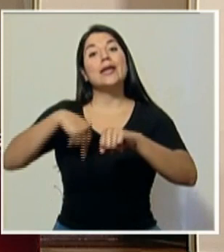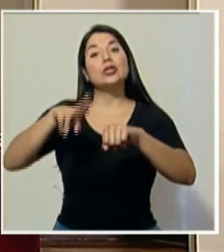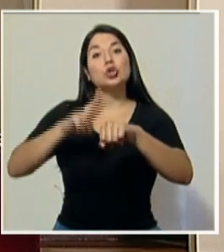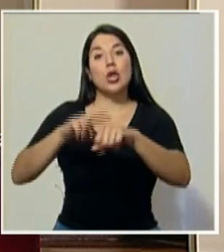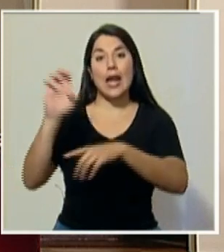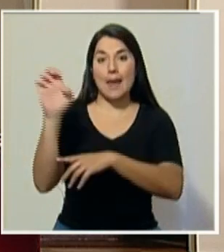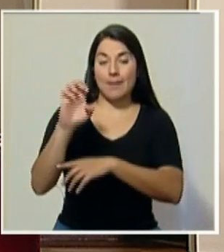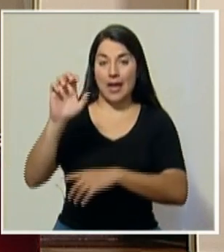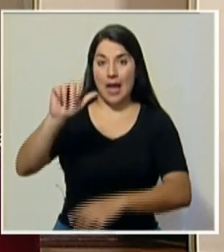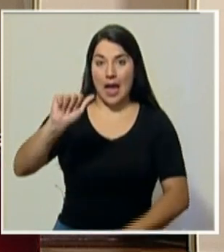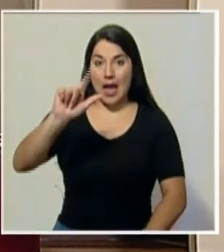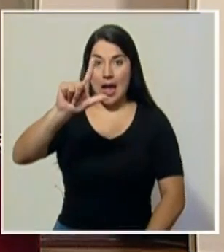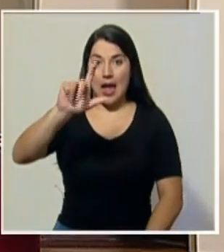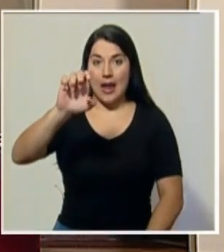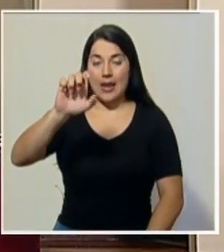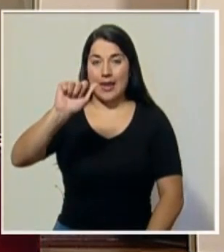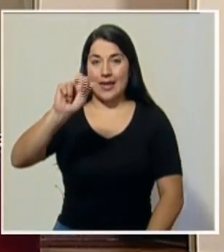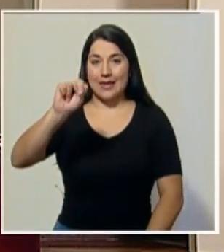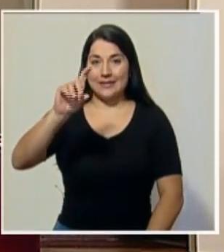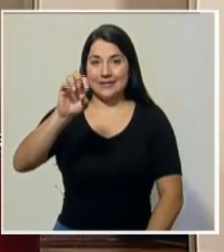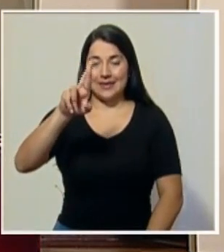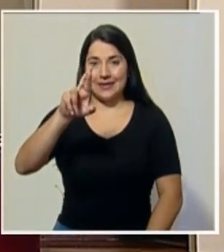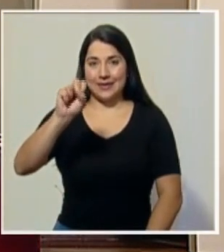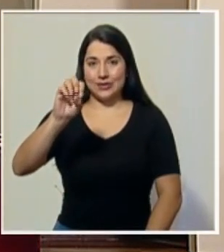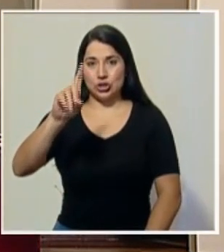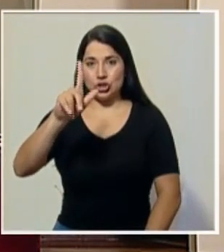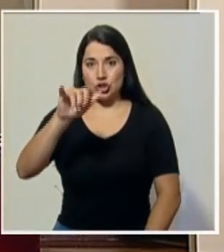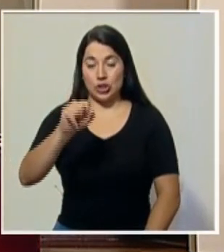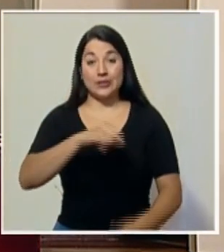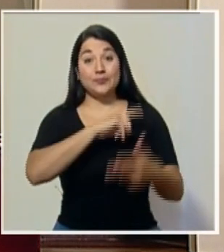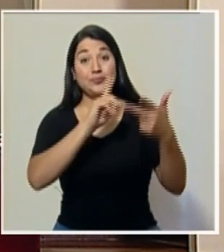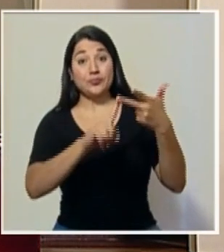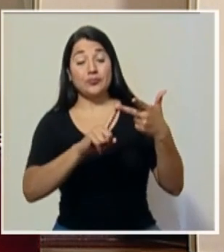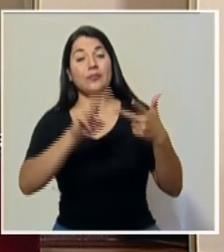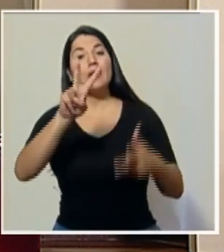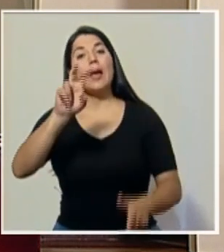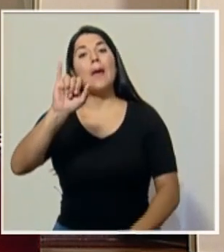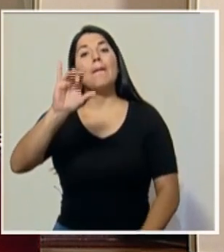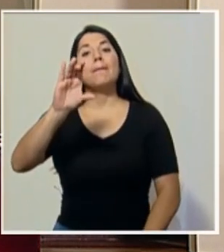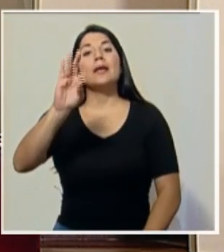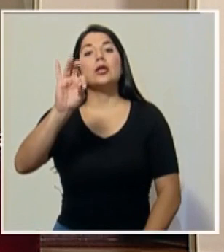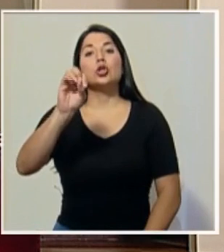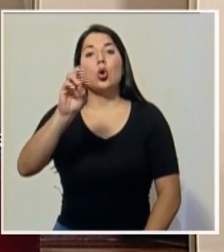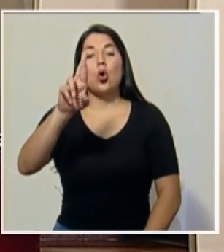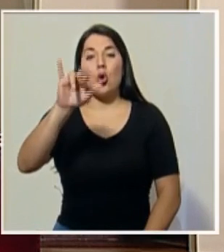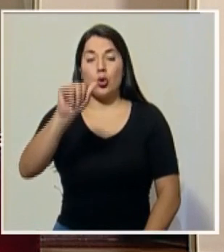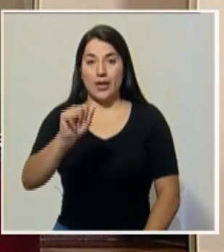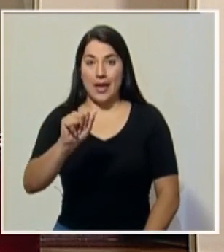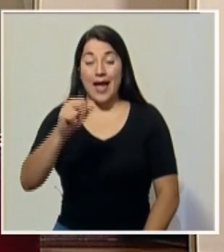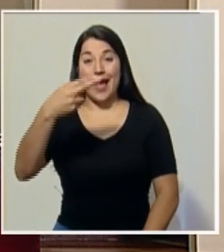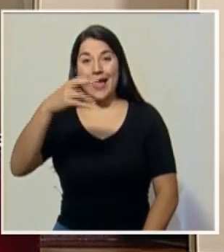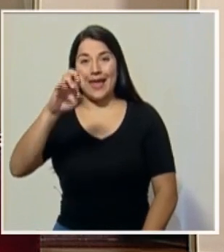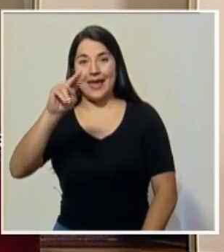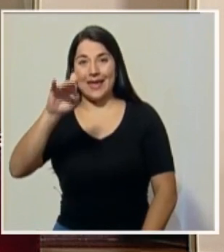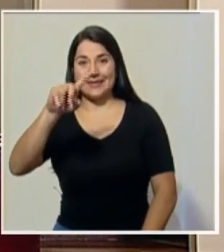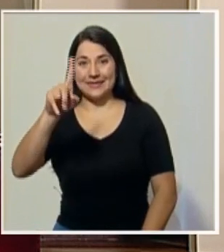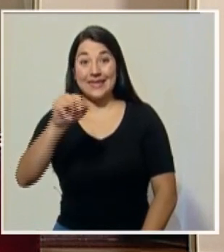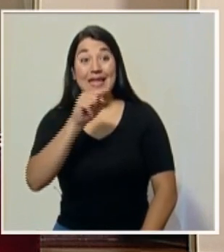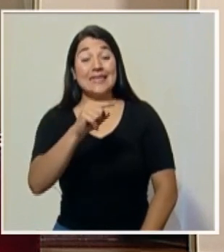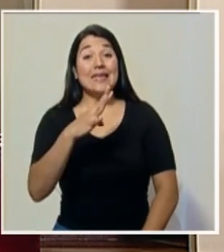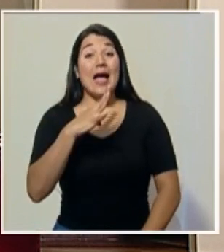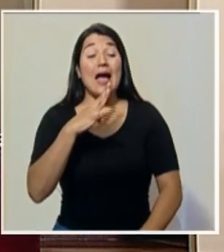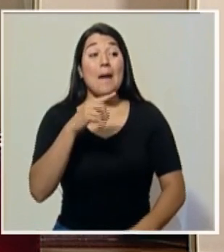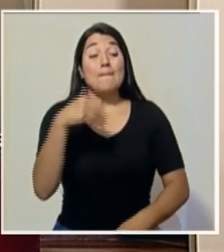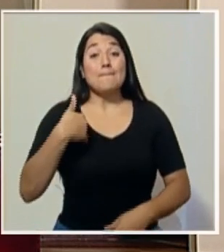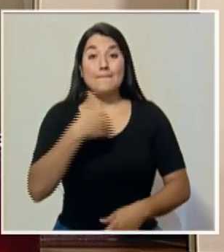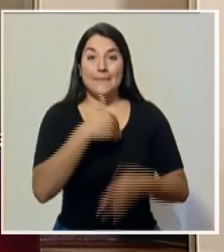de Emergencias, don Alexander Solís. Doña Victoria Hernández, ella es la ministra de Economía, Industria y Comercio, les va a hablar